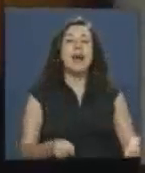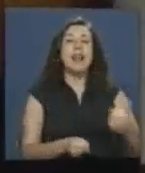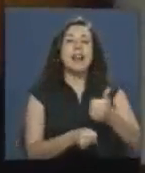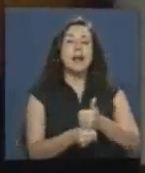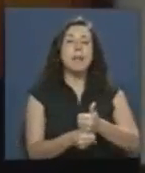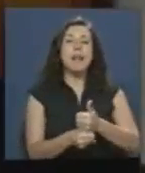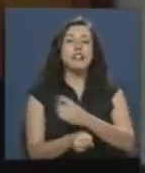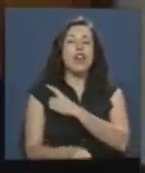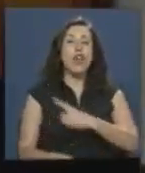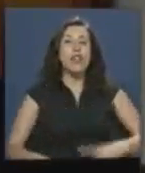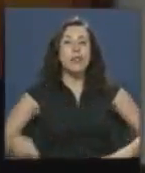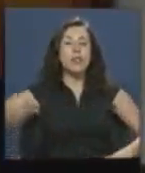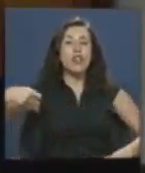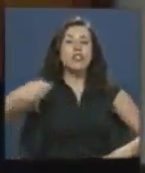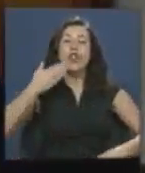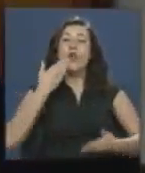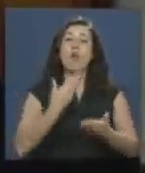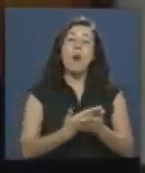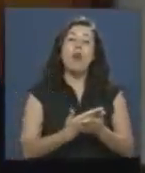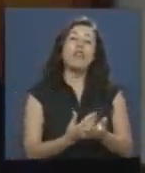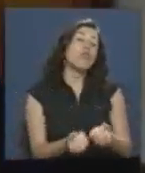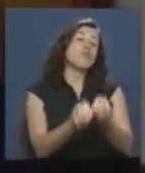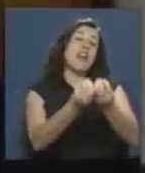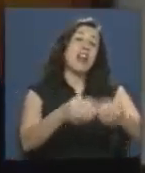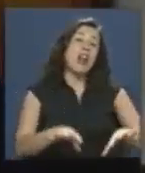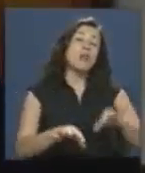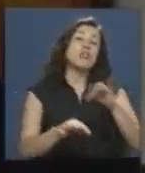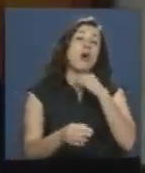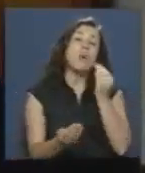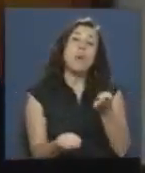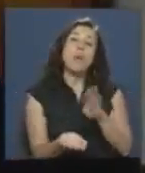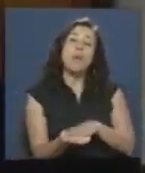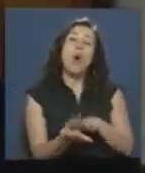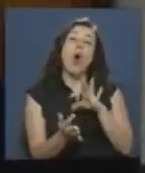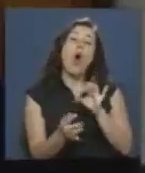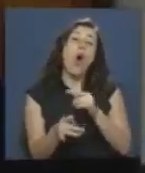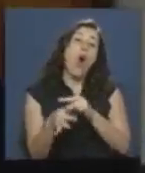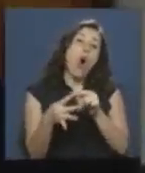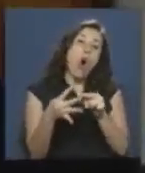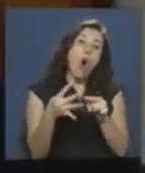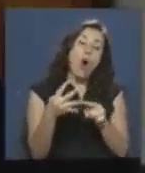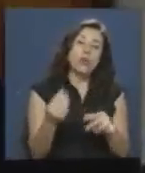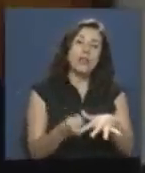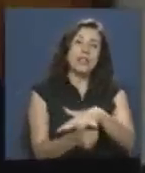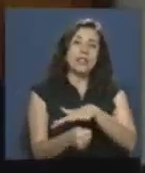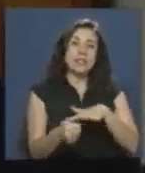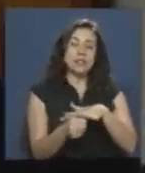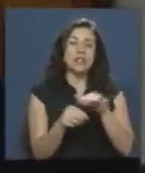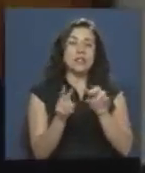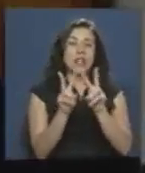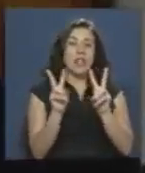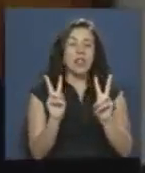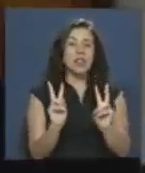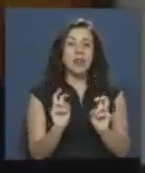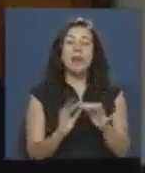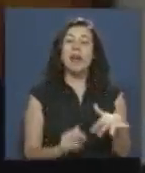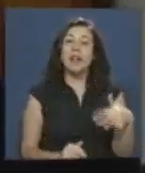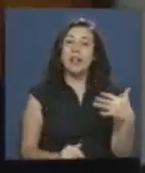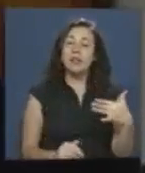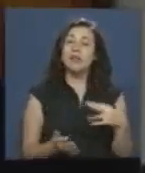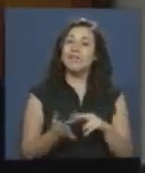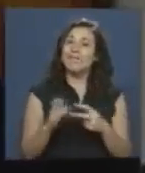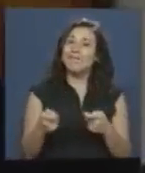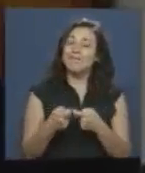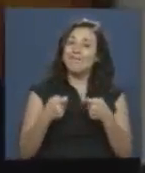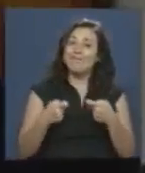diputados y senadores que dejan sus cargos por renuncia, fallecimiento u otras situaciones. Esta materia ha tenido una importante